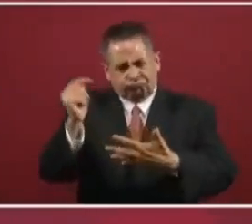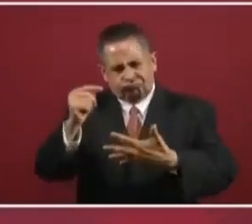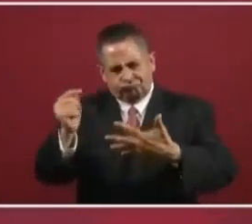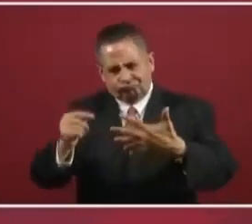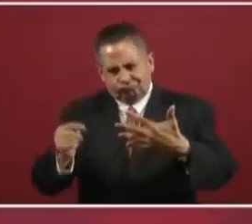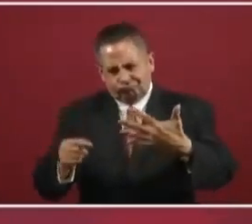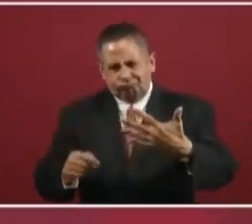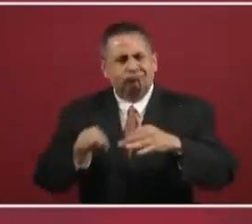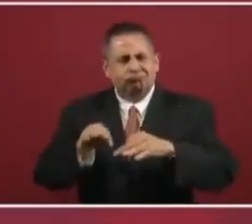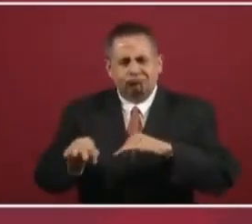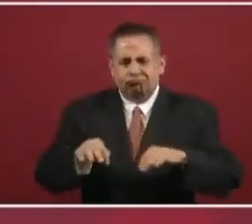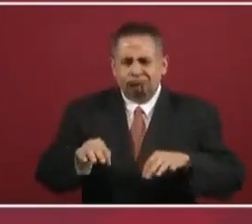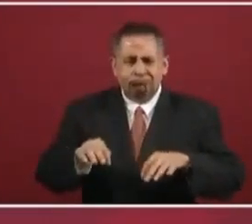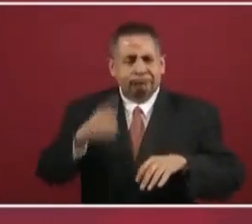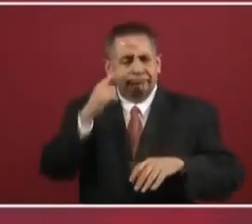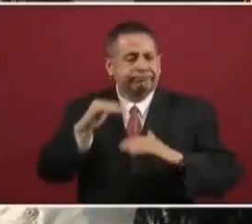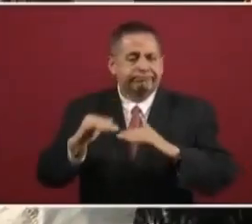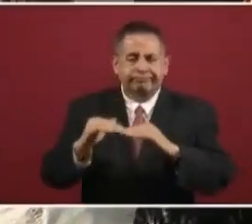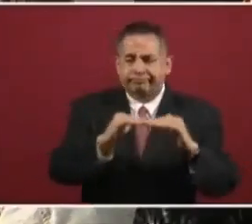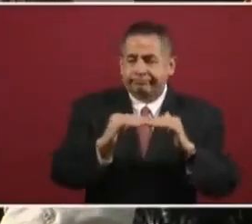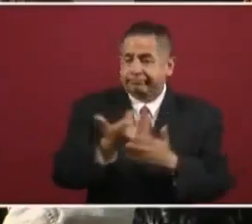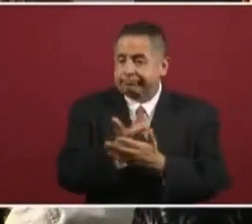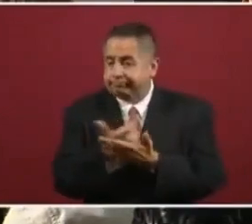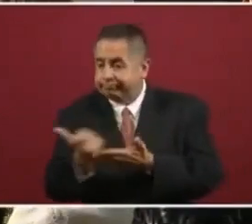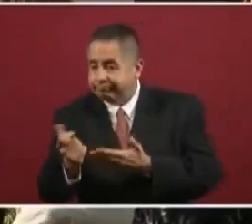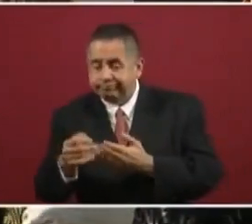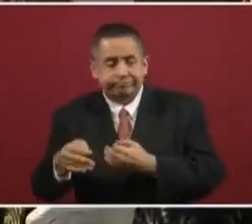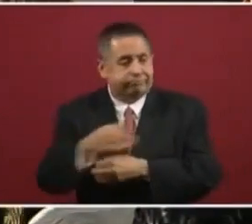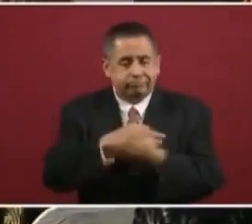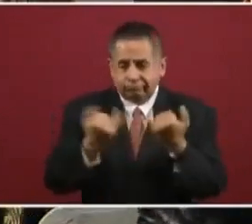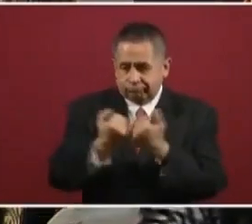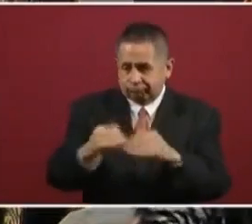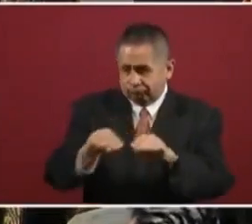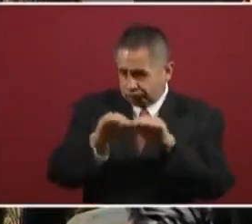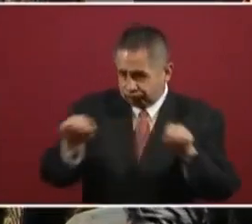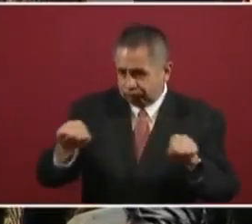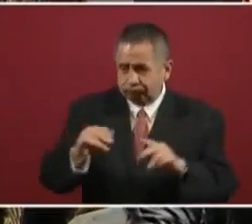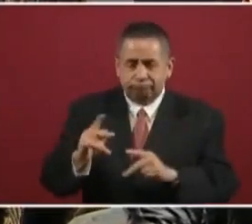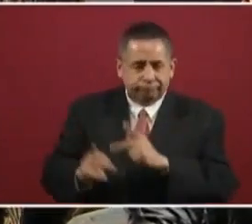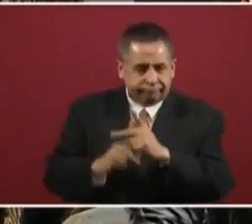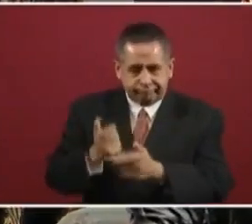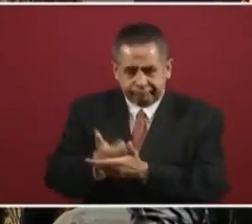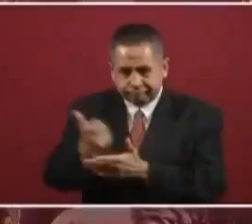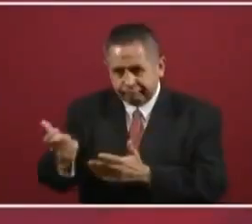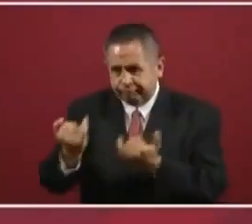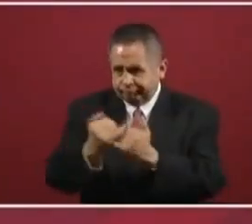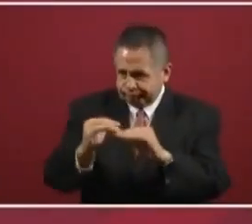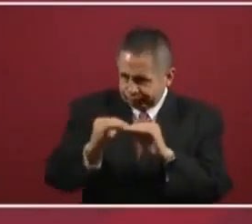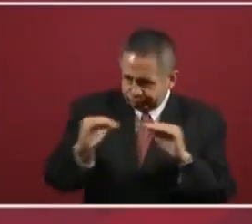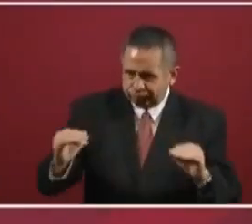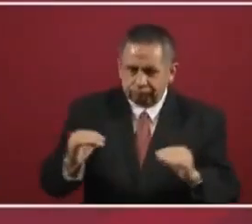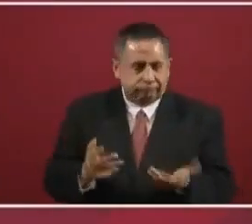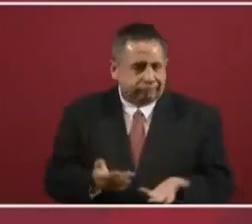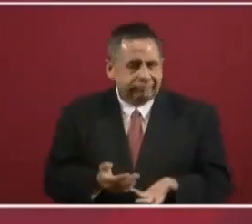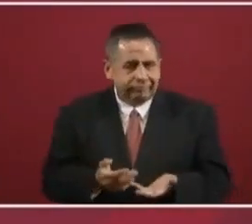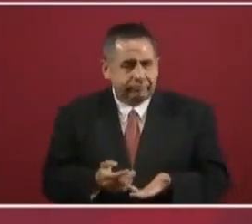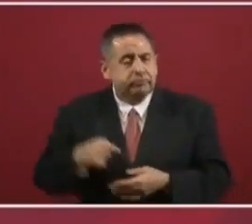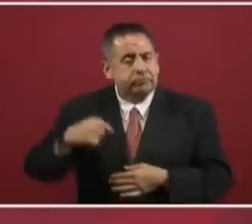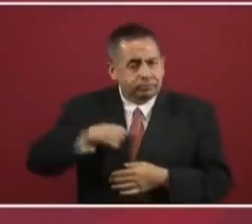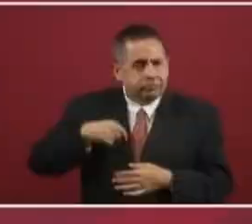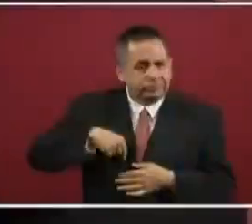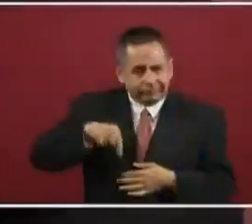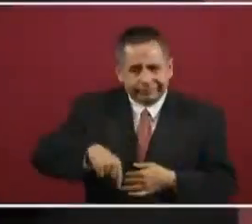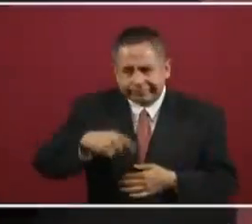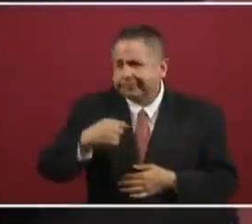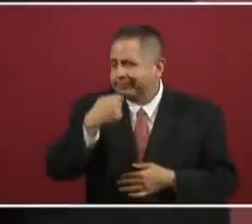se ha hecho para homologar sueldos y prestaciones Porque aquí se los